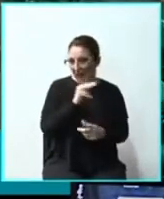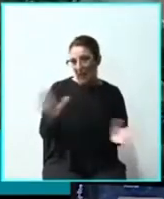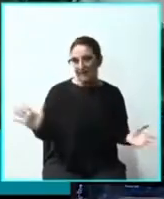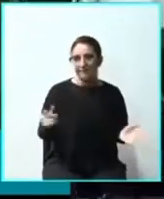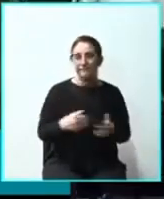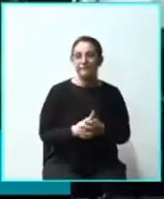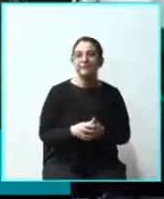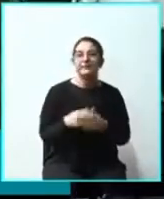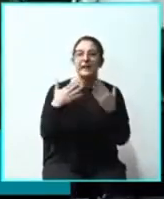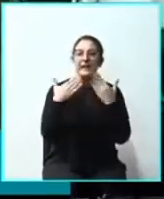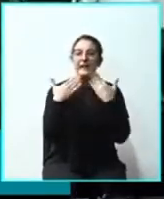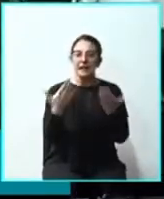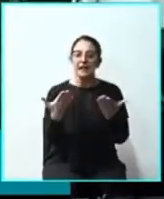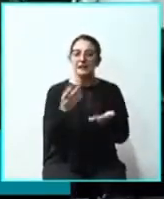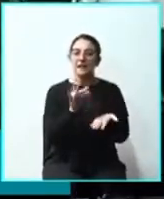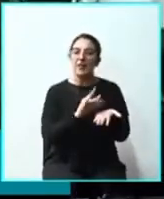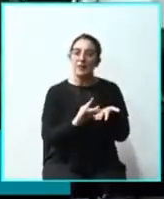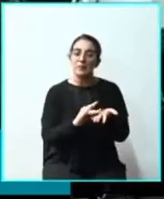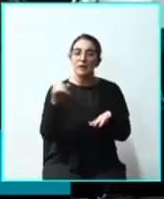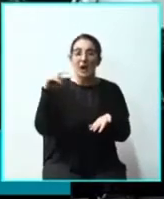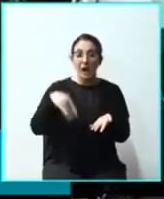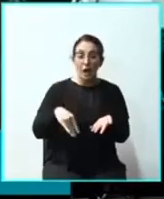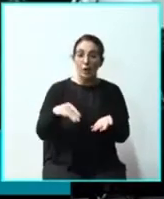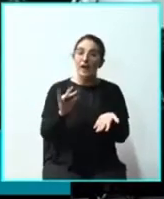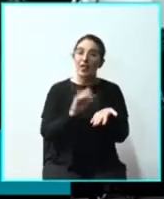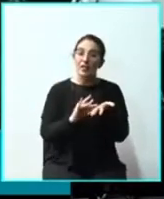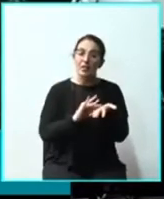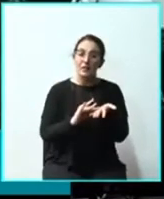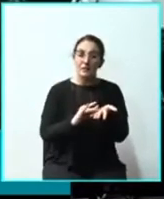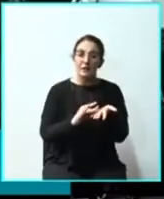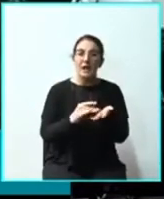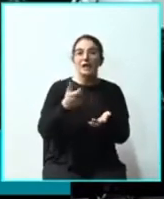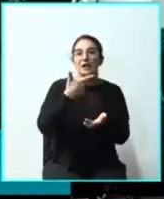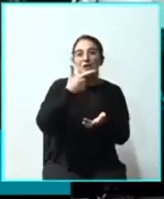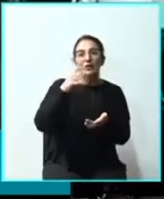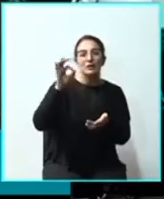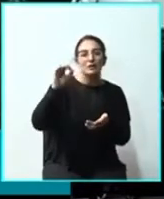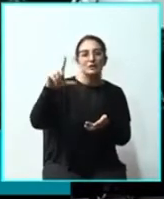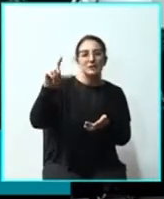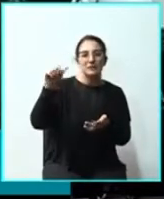Gracias, diputada. Tiene la palabra el diputado Gabriel Solano.